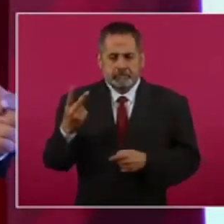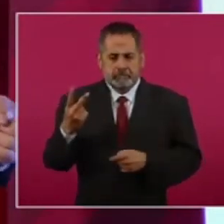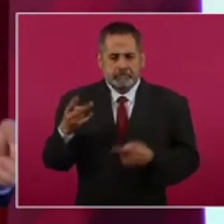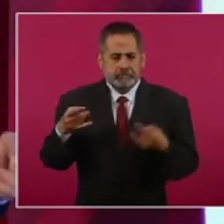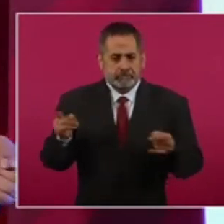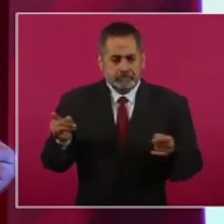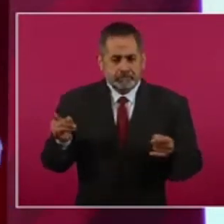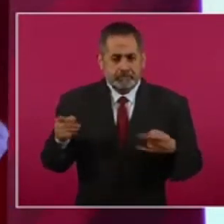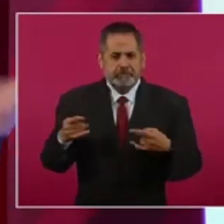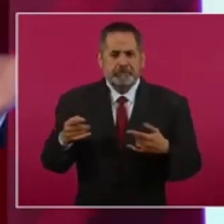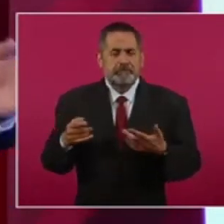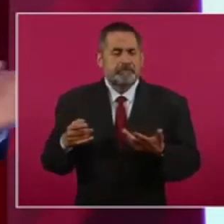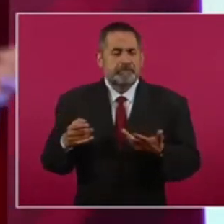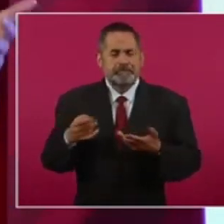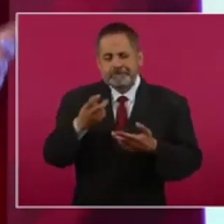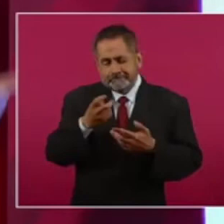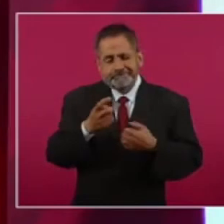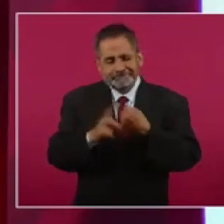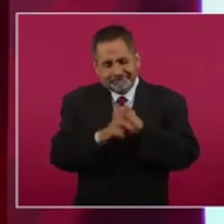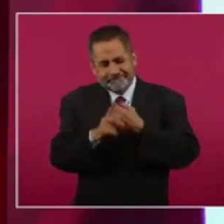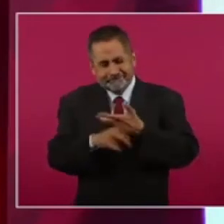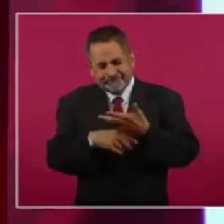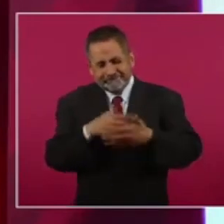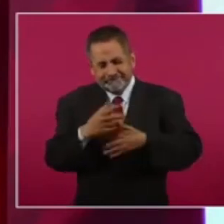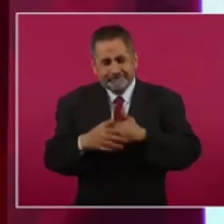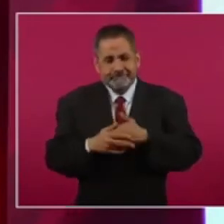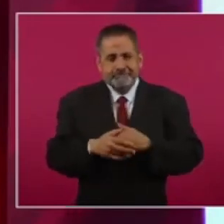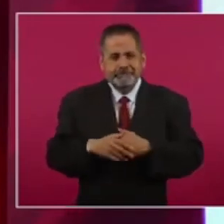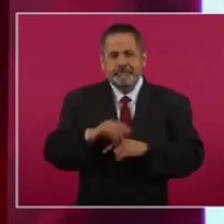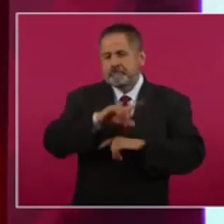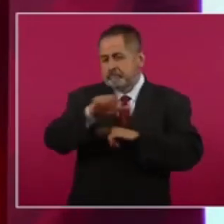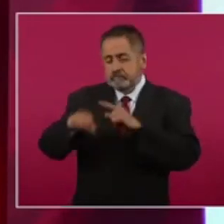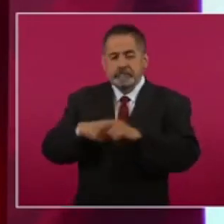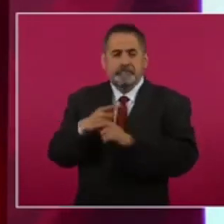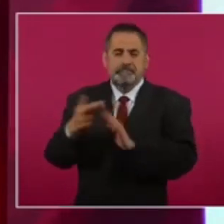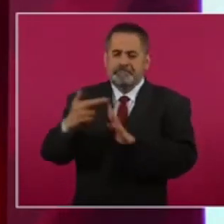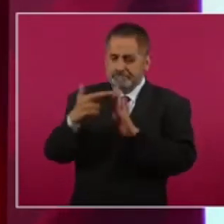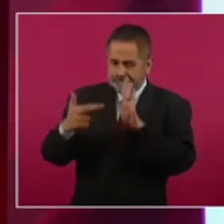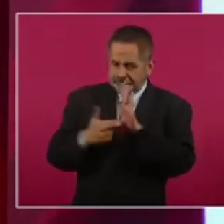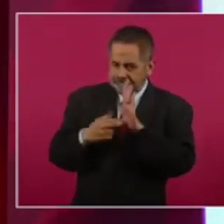tenía problemas, y a partir de ahí ya se reglamentó,